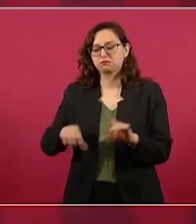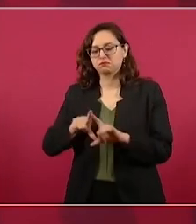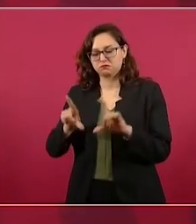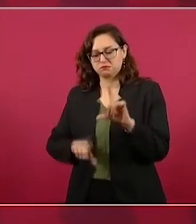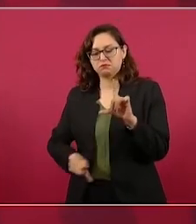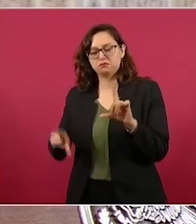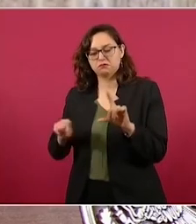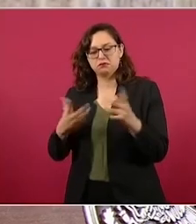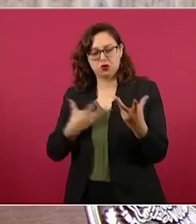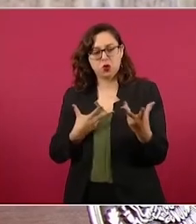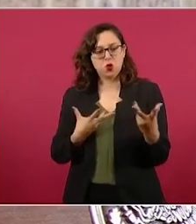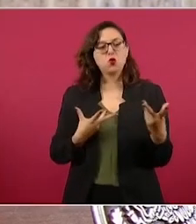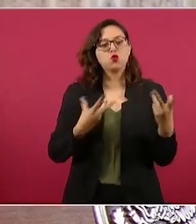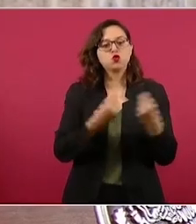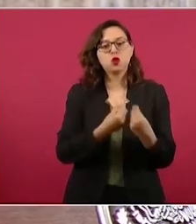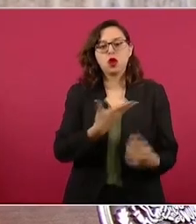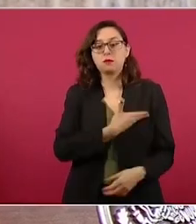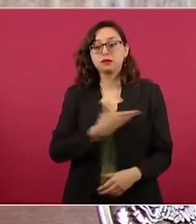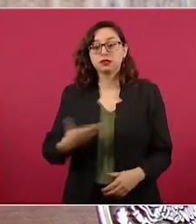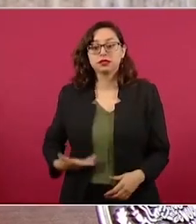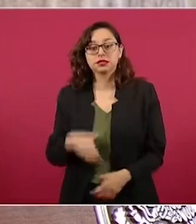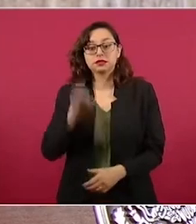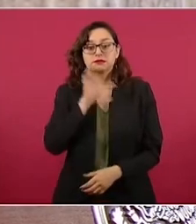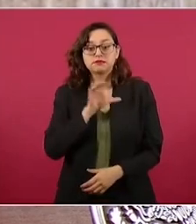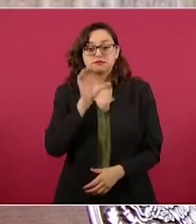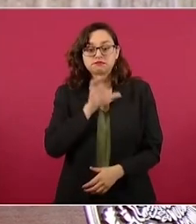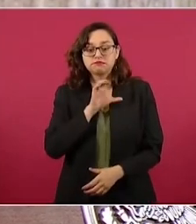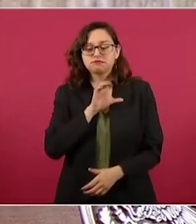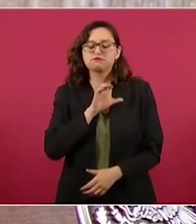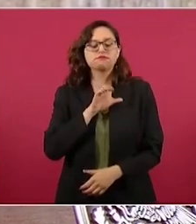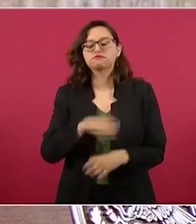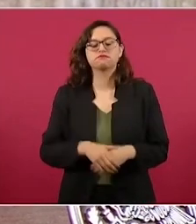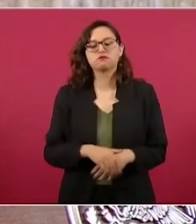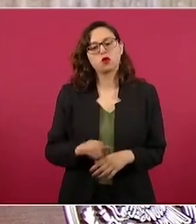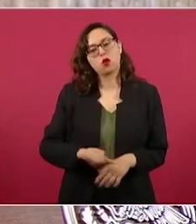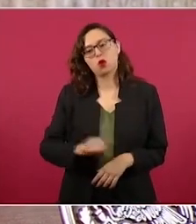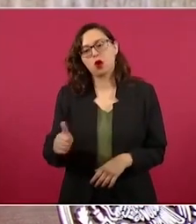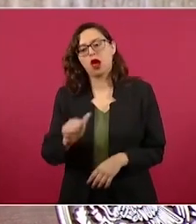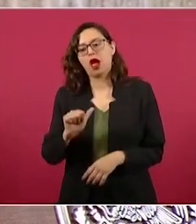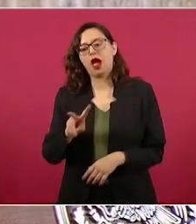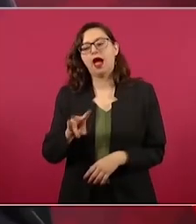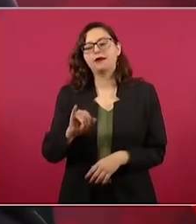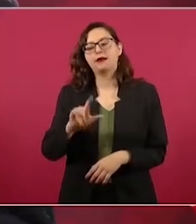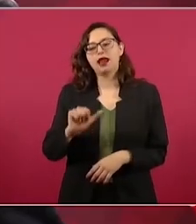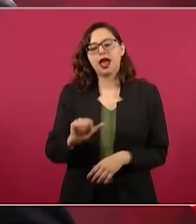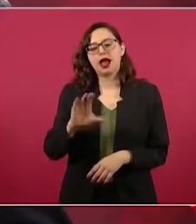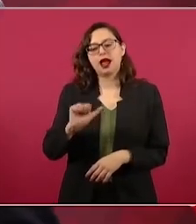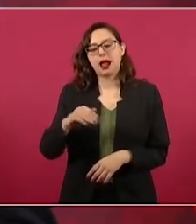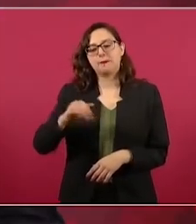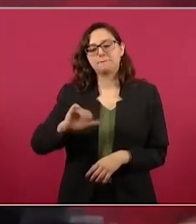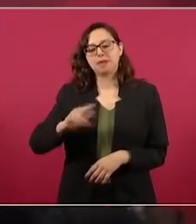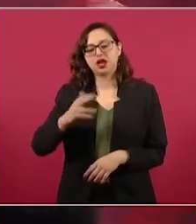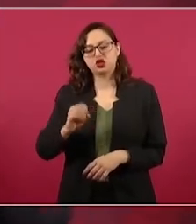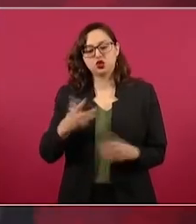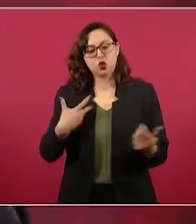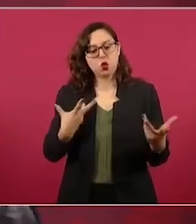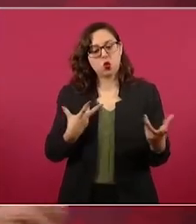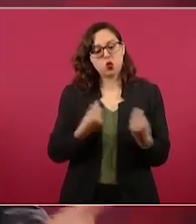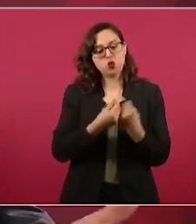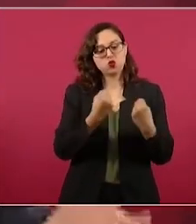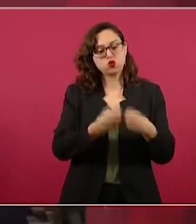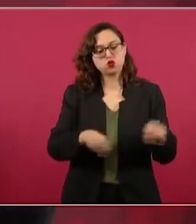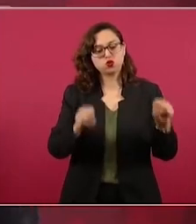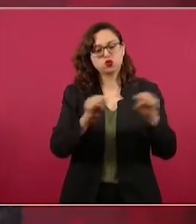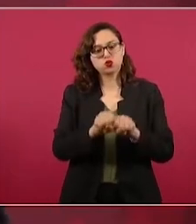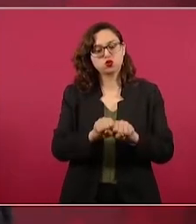no estaba el presidente Cárdenas, era el presidente Ávila Camacho, pero por la guerra